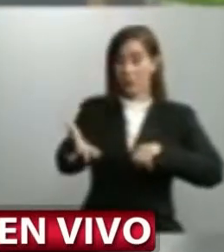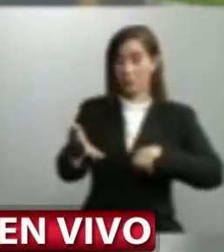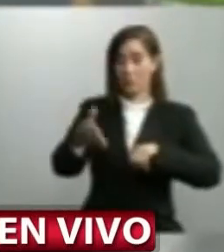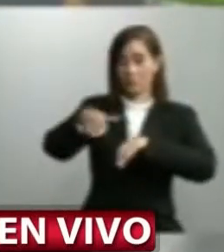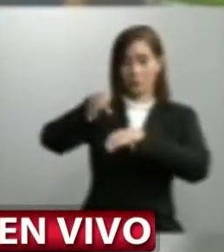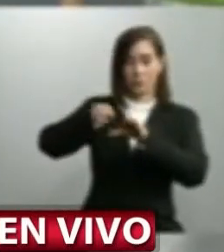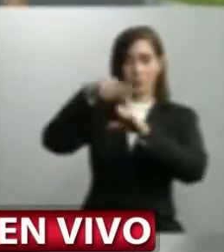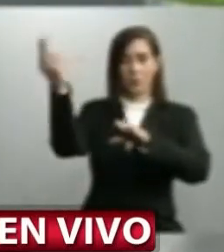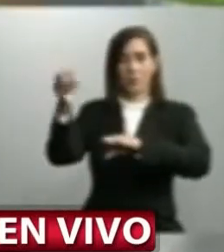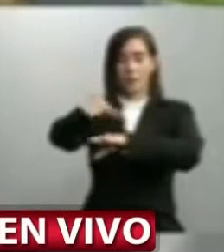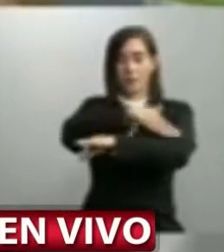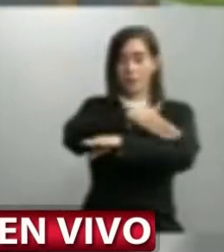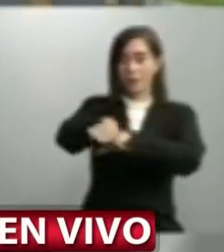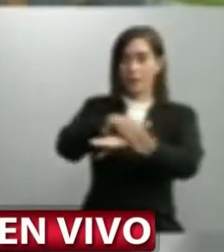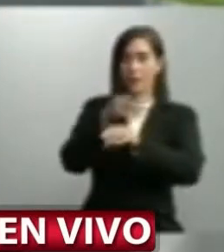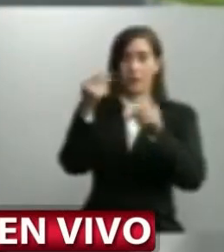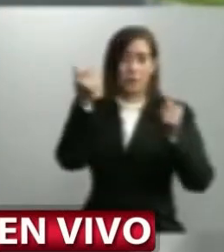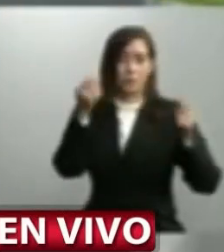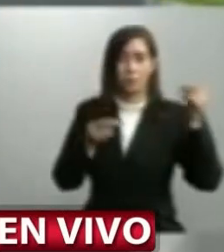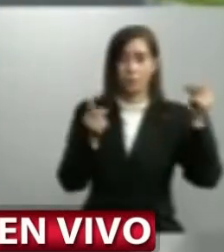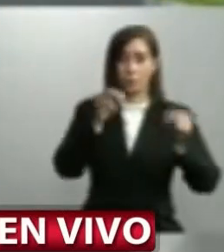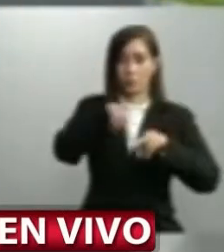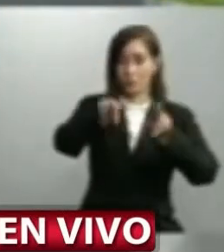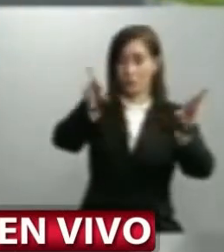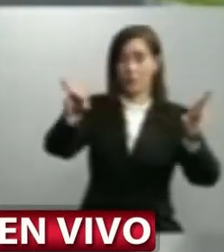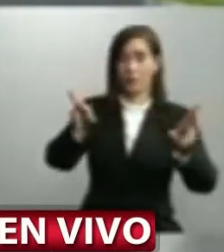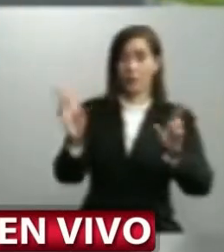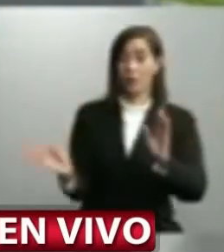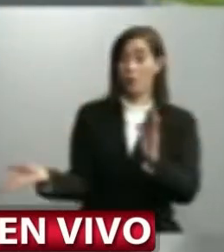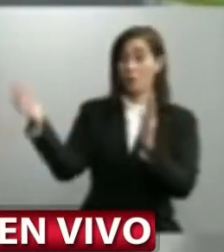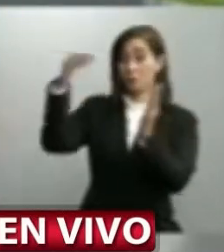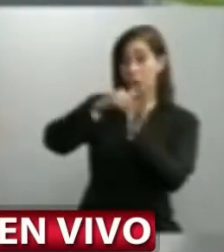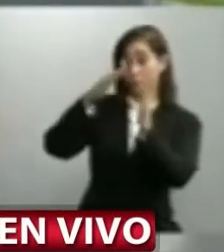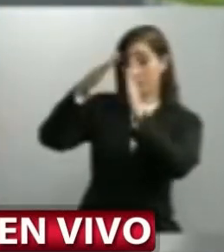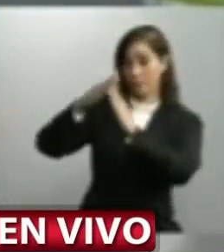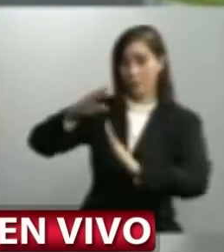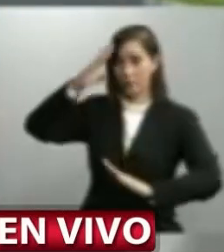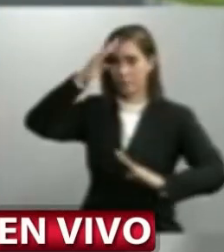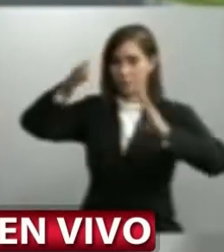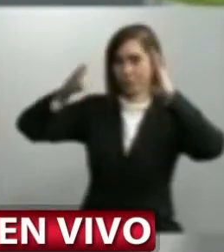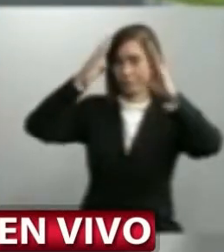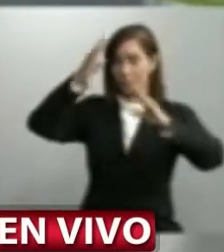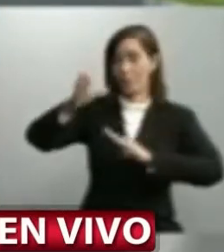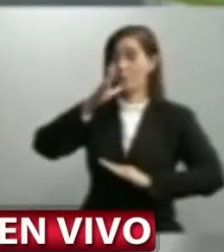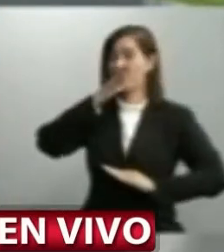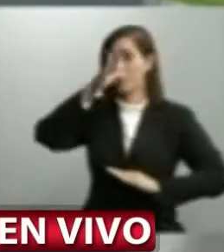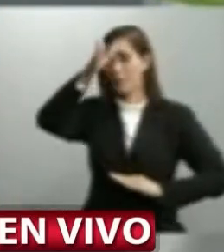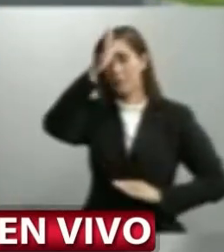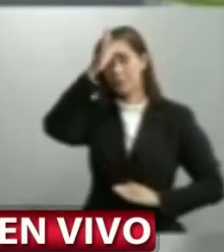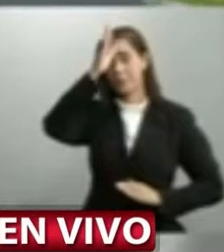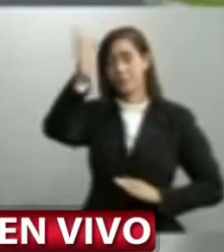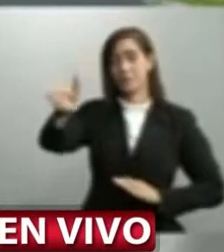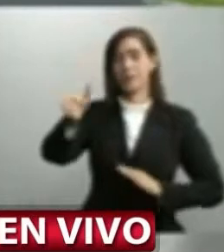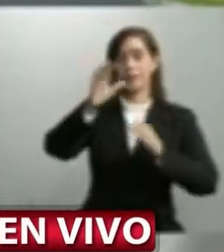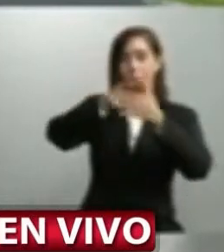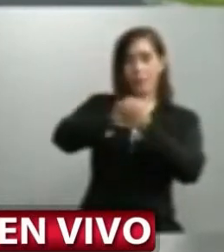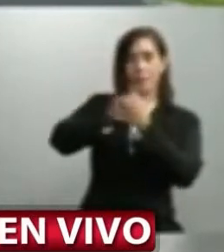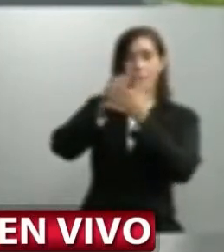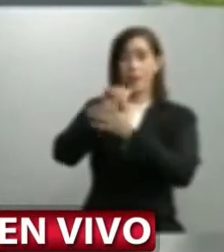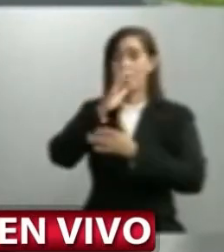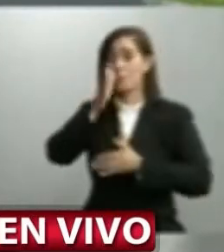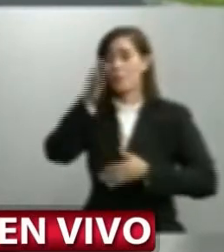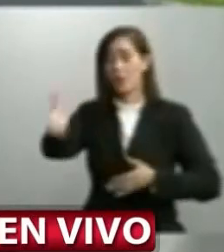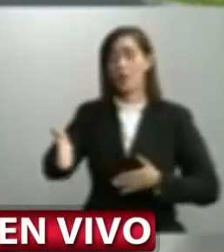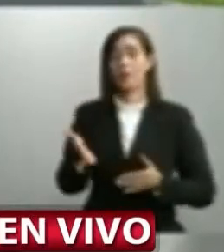Salen a la calle, son los que más salen y se mueven, pero regresan a casa, saludan a mamá, saludan a papá, saludan a los